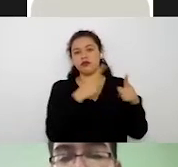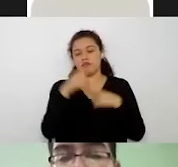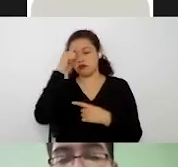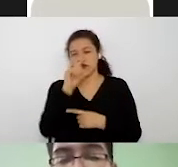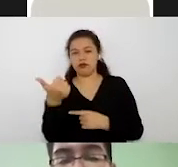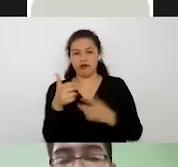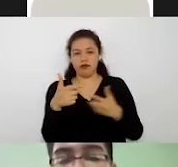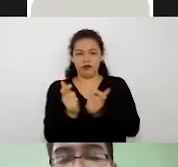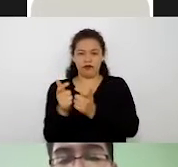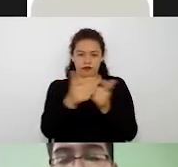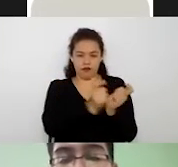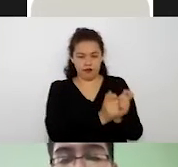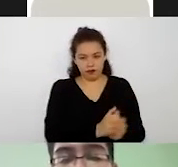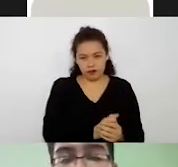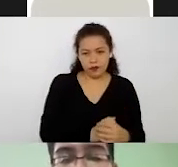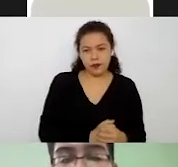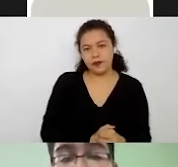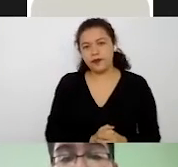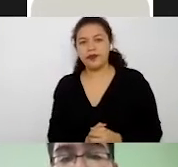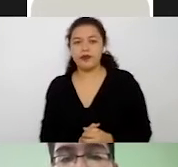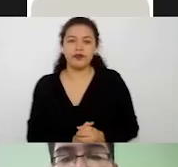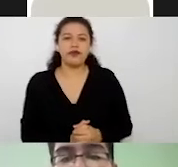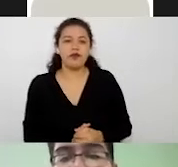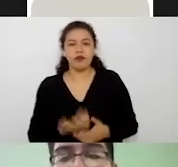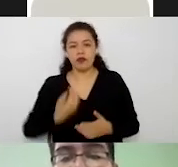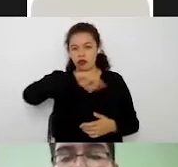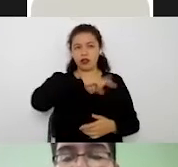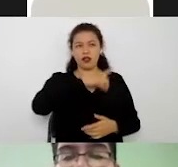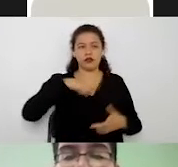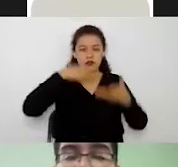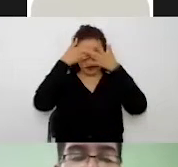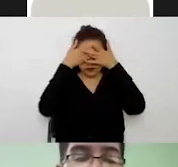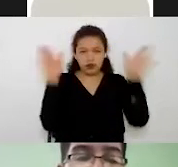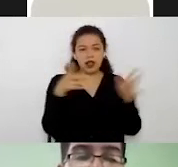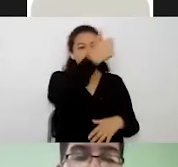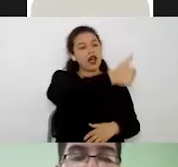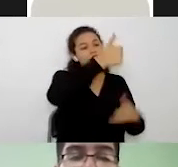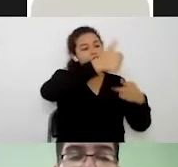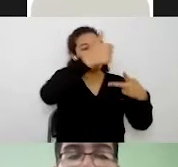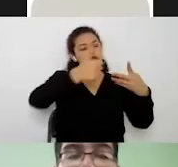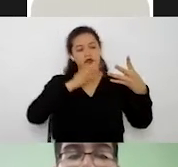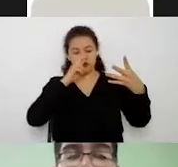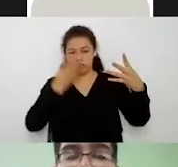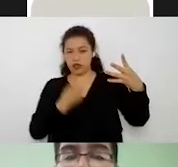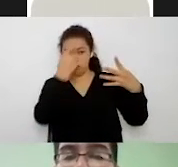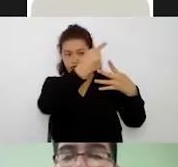brigadas. Somos conscientes de que cada uno tiene una responsabilidad y cada uno tiene